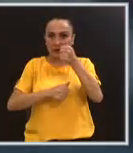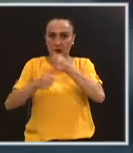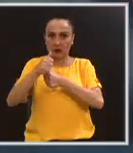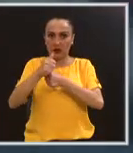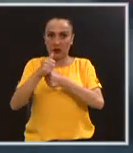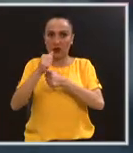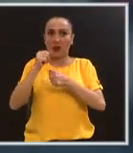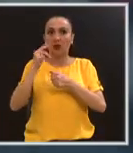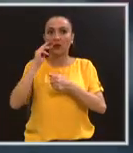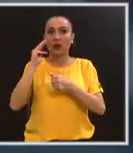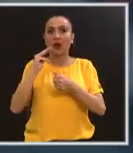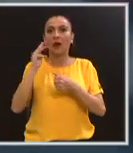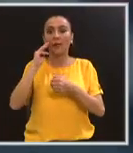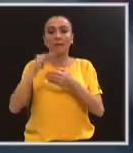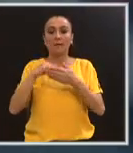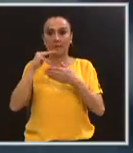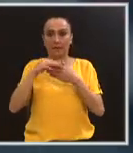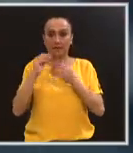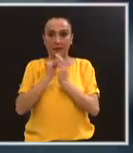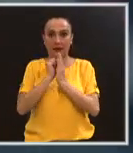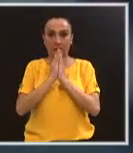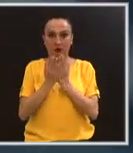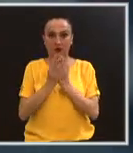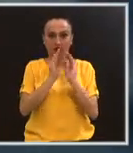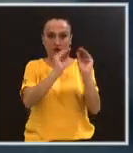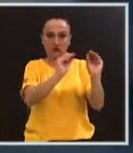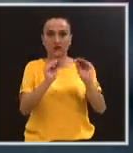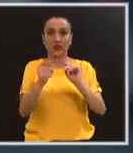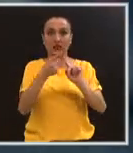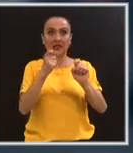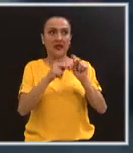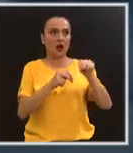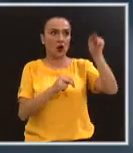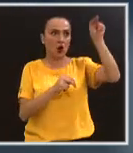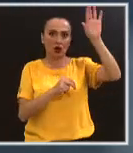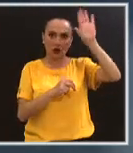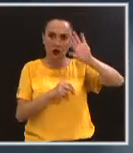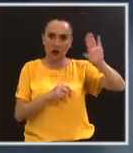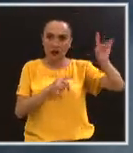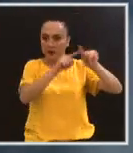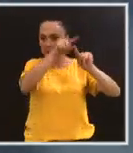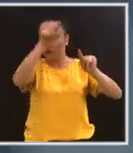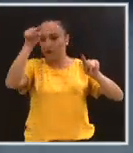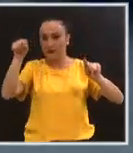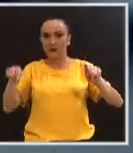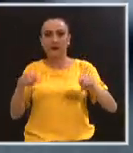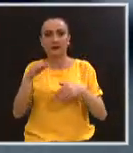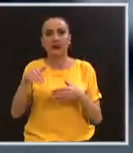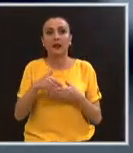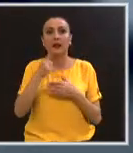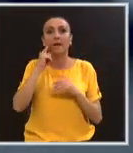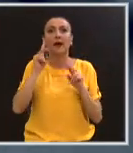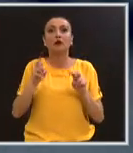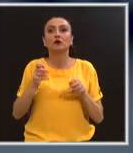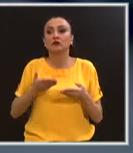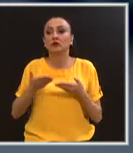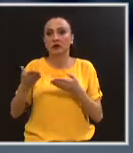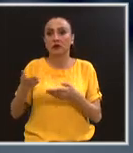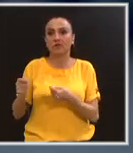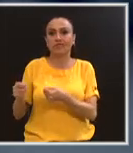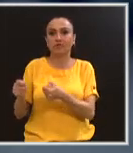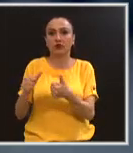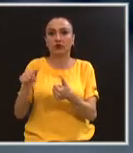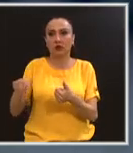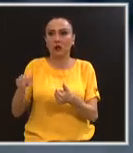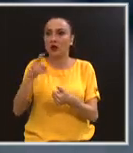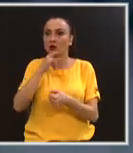de migración y extranjería se le trasladó desde la zona norte de nuestro país hasta el valle central para su posterior expulsión de